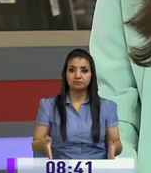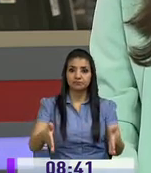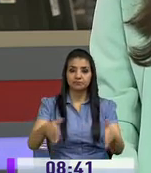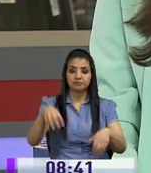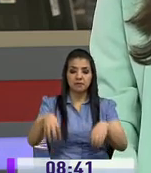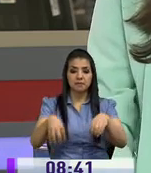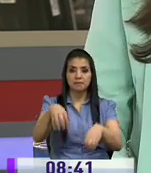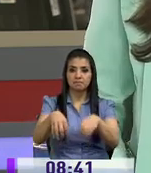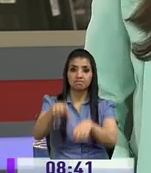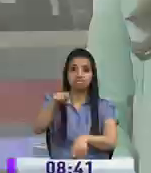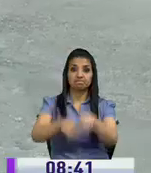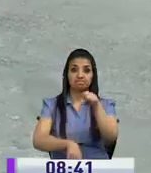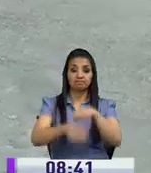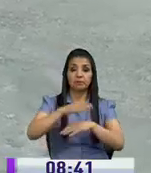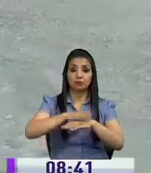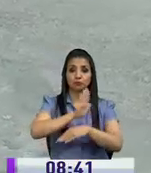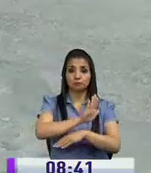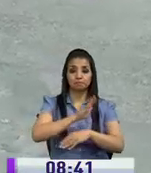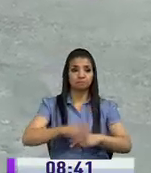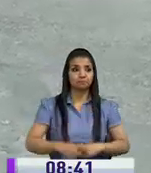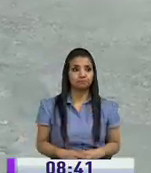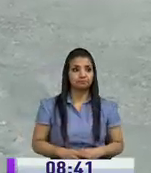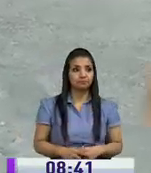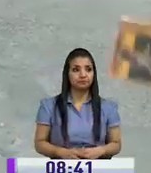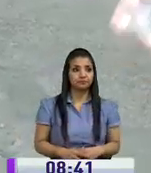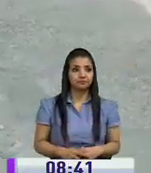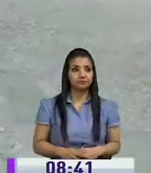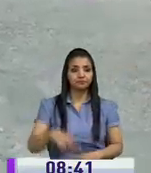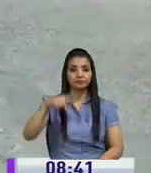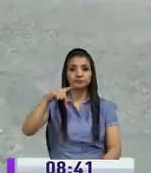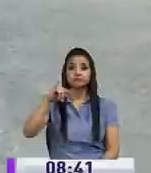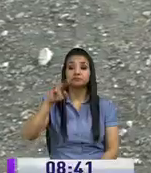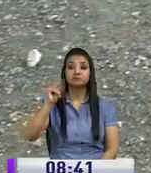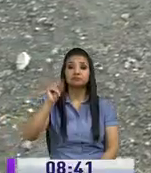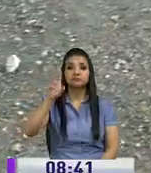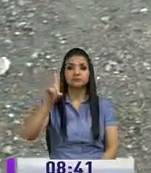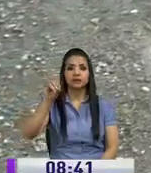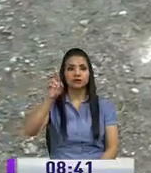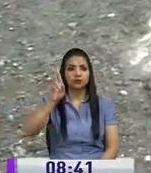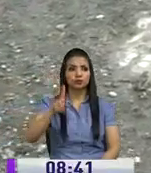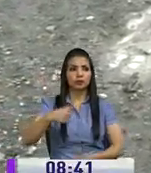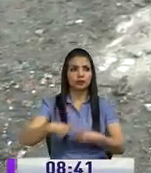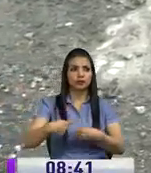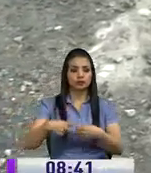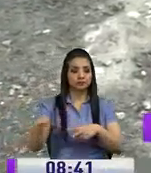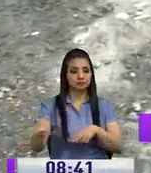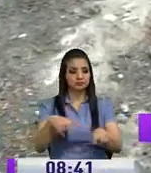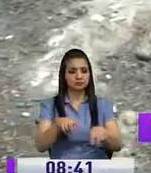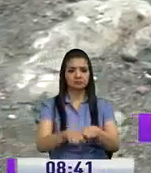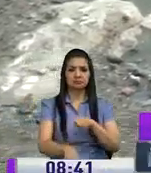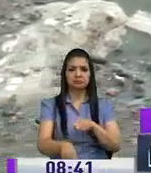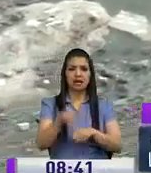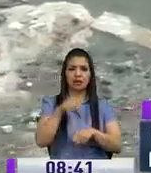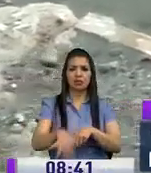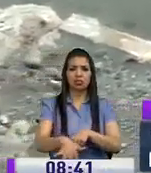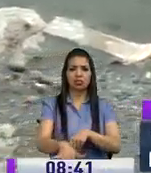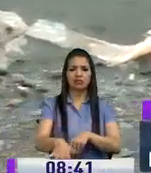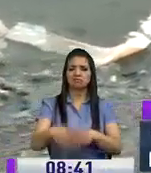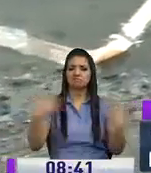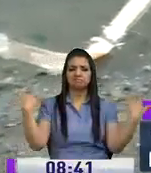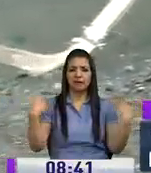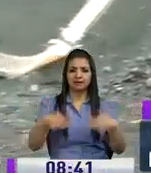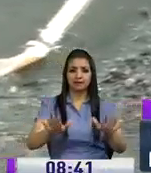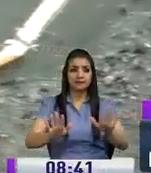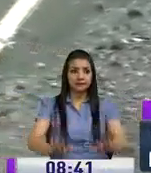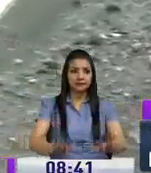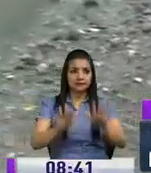empezando a dañarse. A los vecinos del sector El Pintado, al sur de Quito, ya no les sorprende el desperdicio de agua. Explican que son